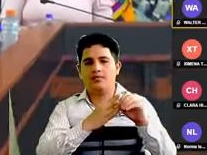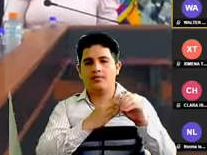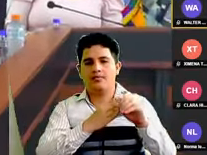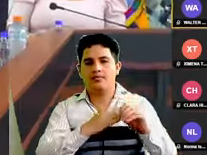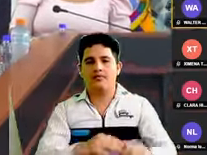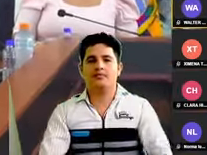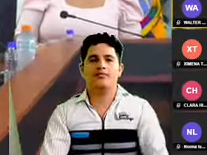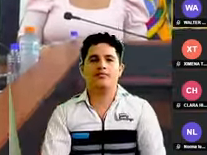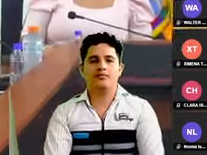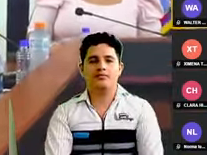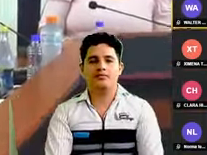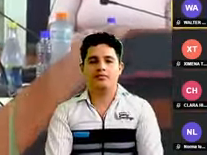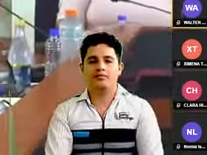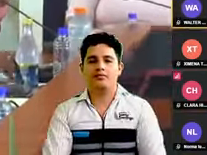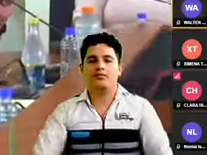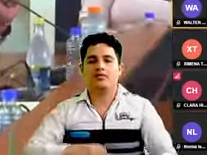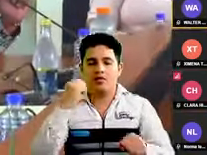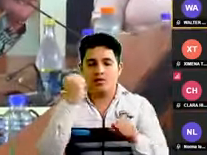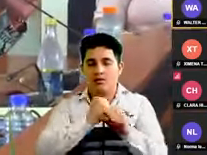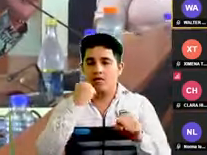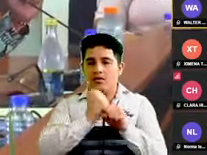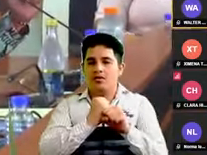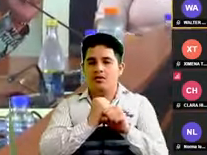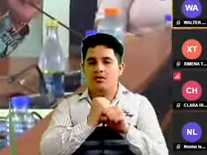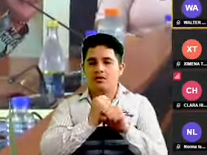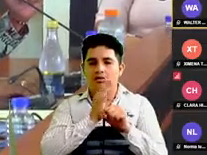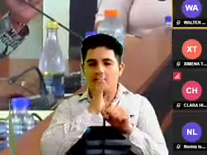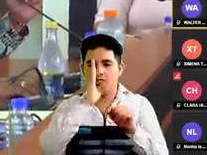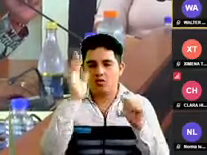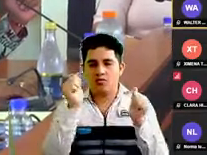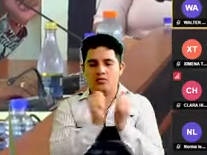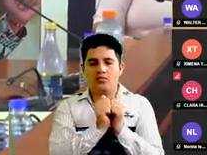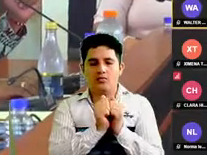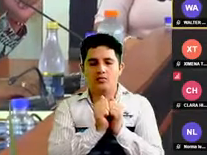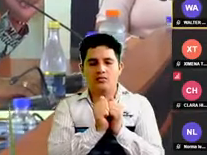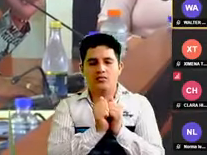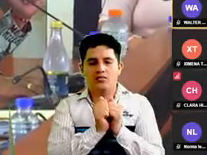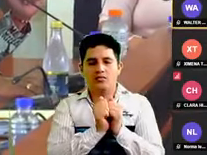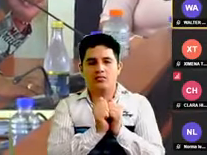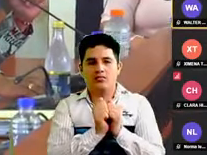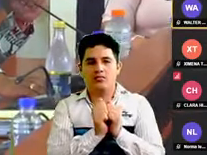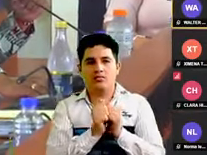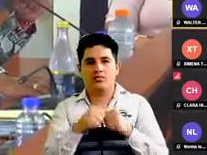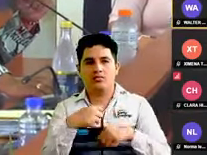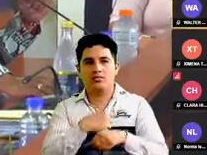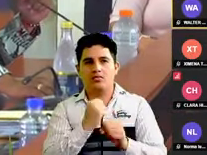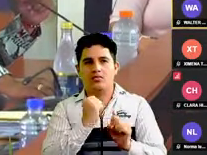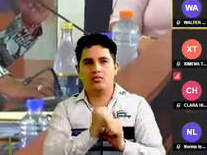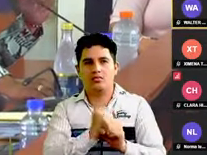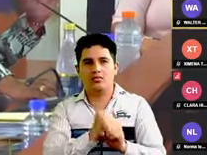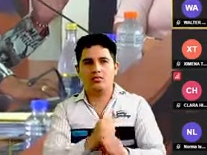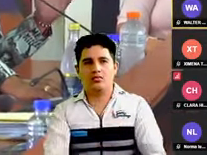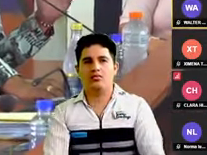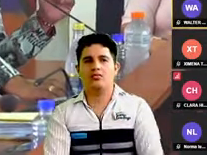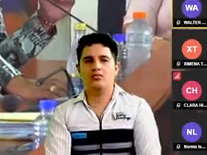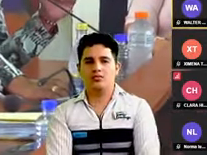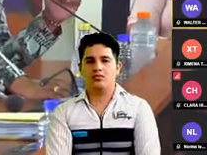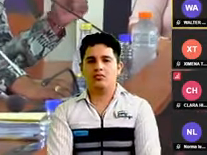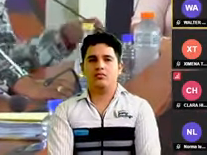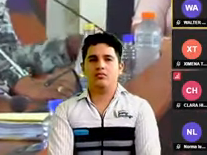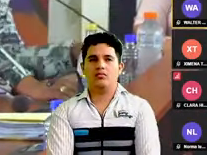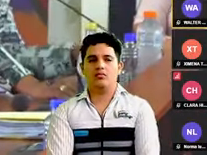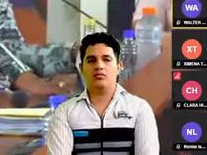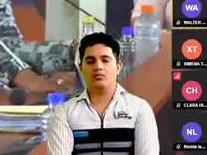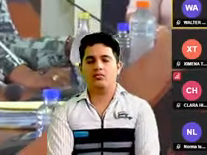tierra. Trabajaremos y lo seguiremos haciendo para que esto se pueda seguir ejecutando en cada uno de los sectores, urbanos y